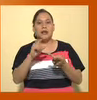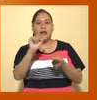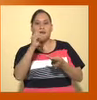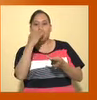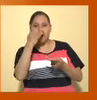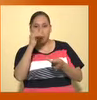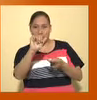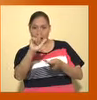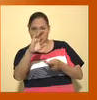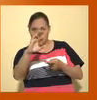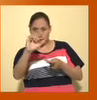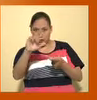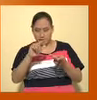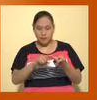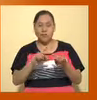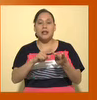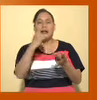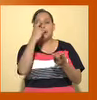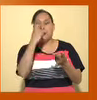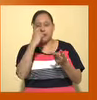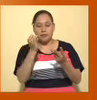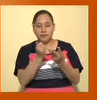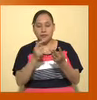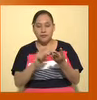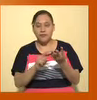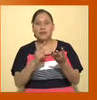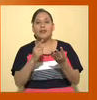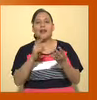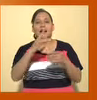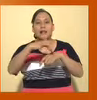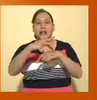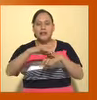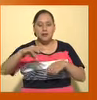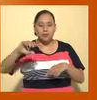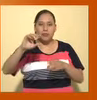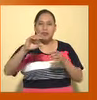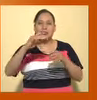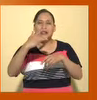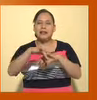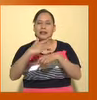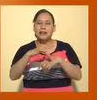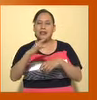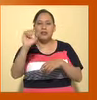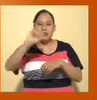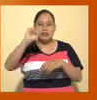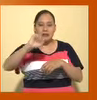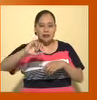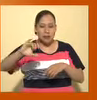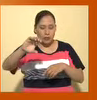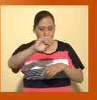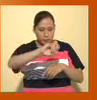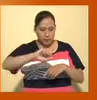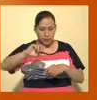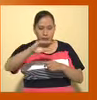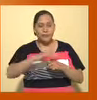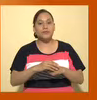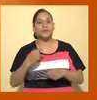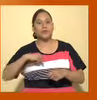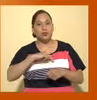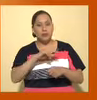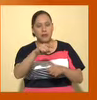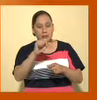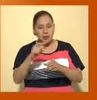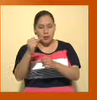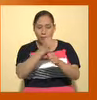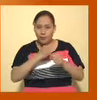albahaca, ajo y le vamos a poner quesito parmesano. ¿Qué les parece? Entonces toda esta parte la vamos a